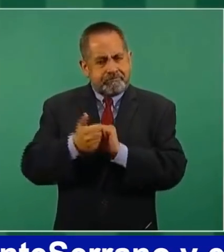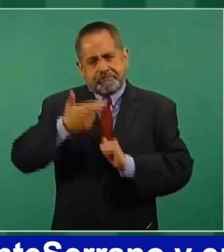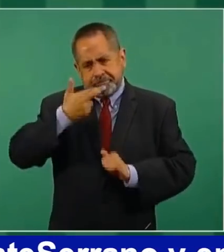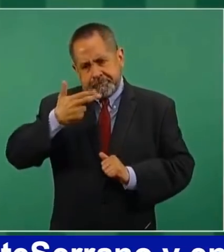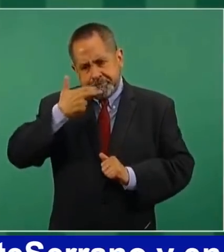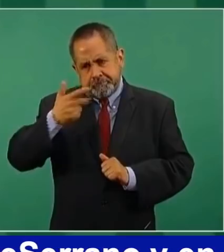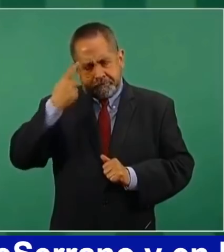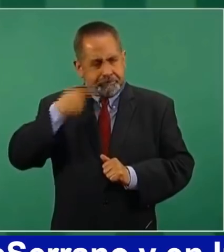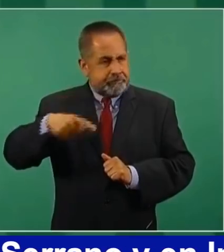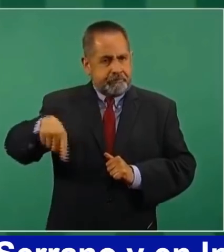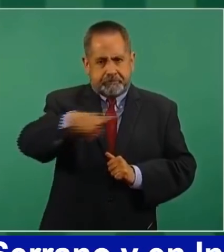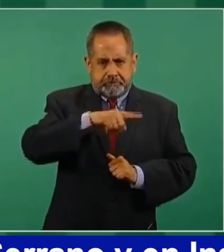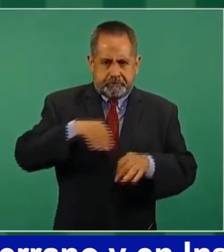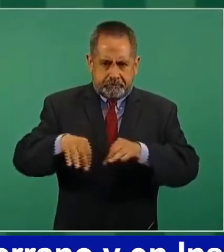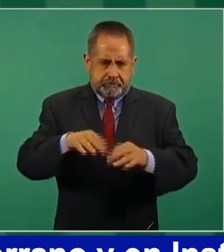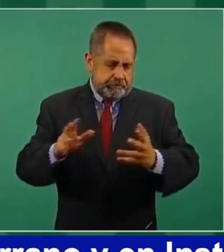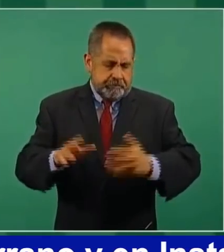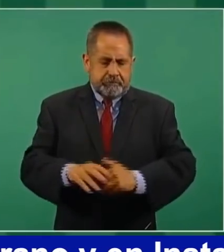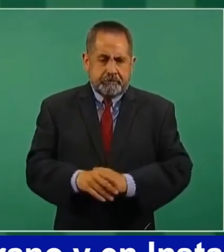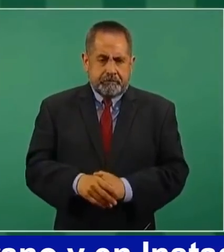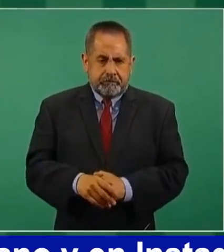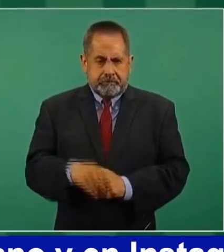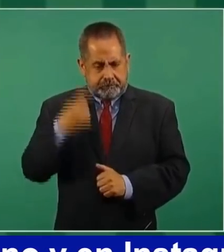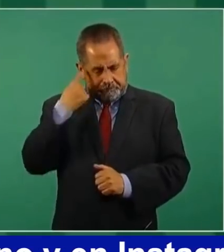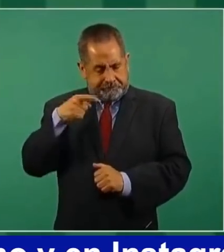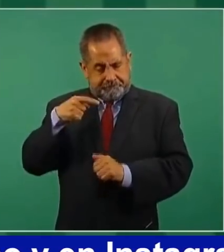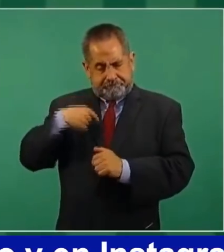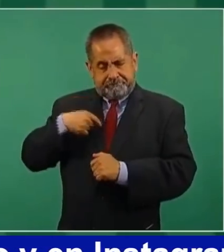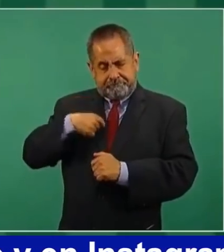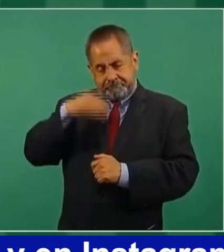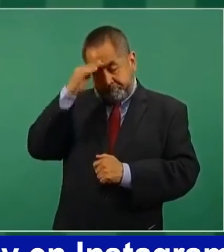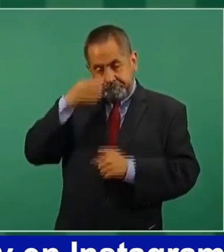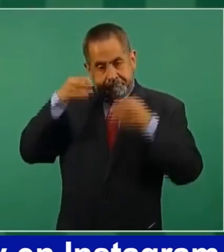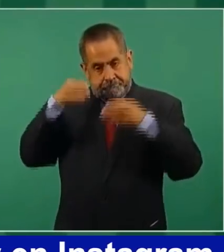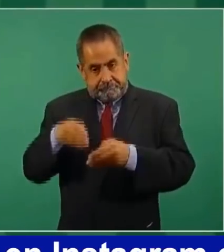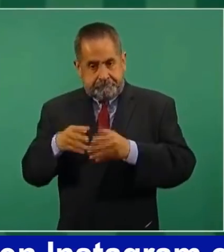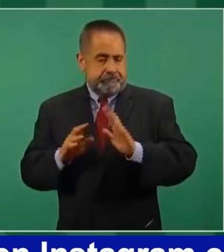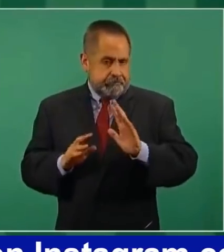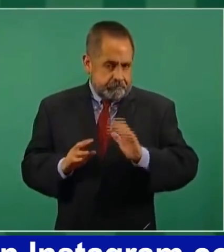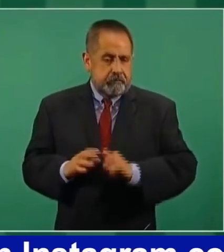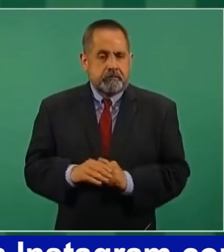a los trabajadores. Ese es mi trabajo. Nada más